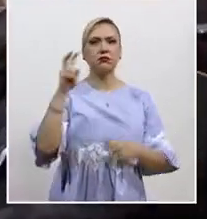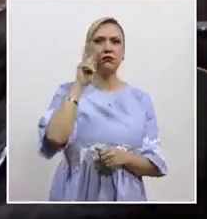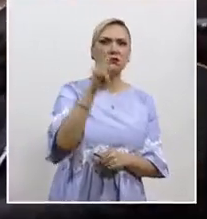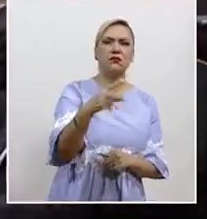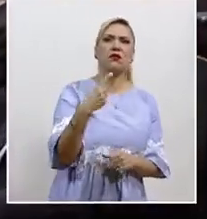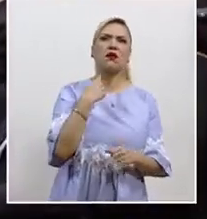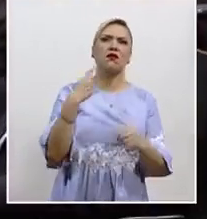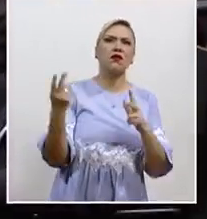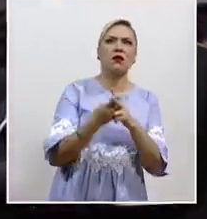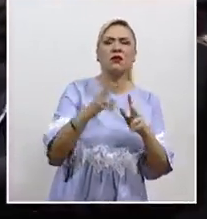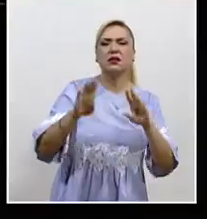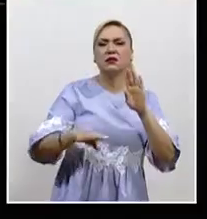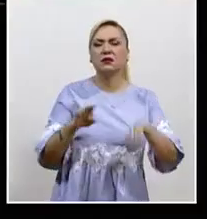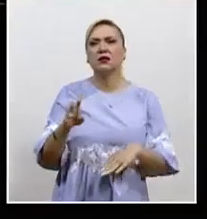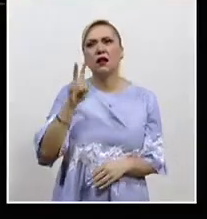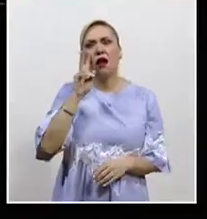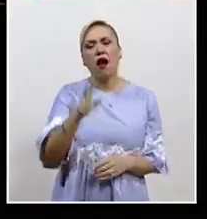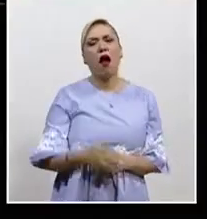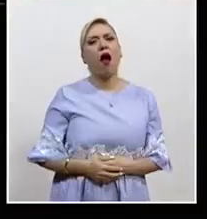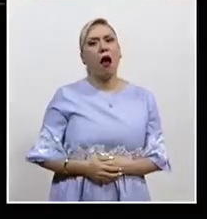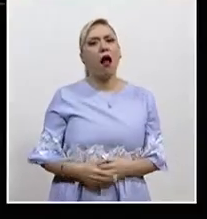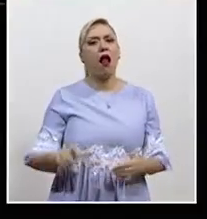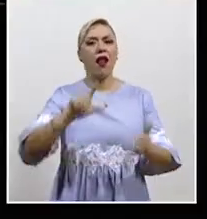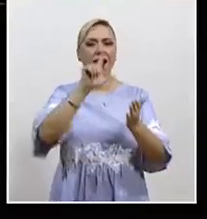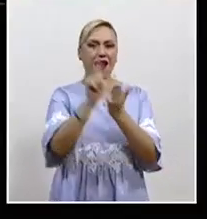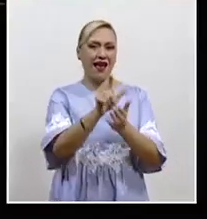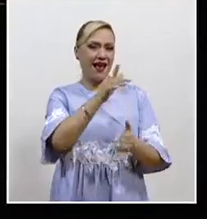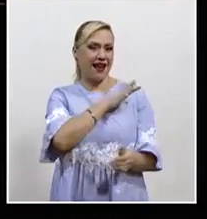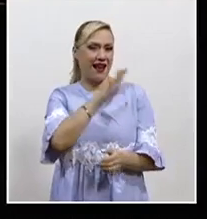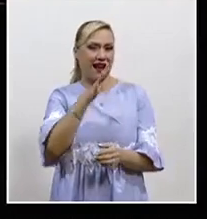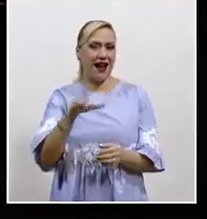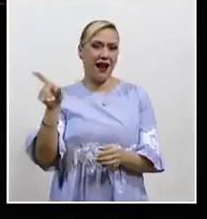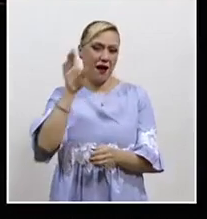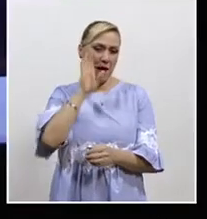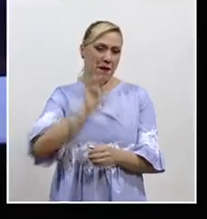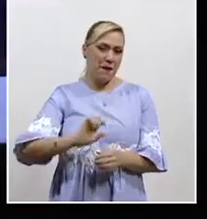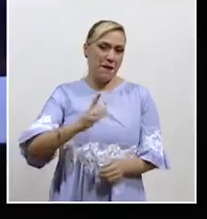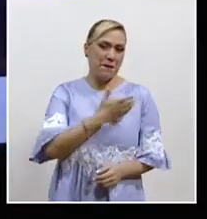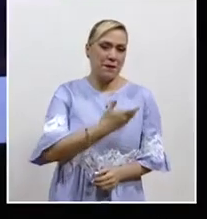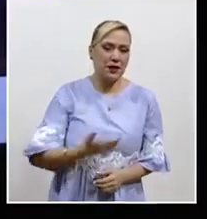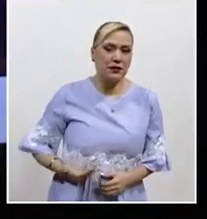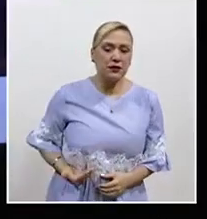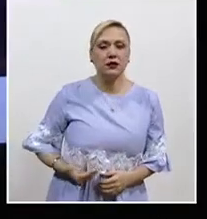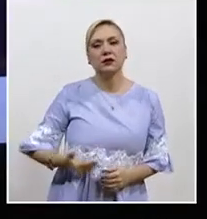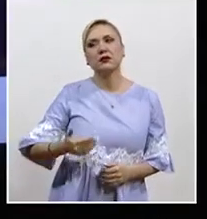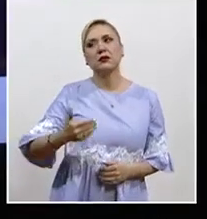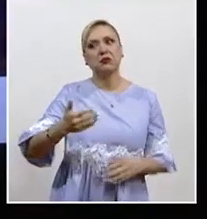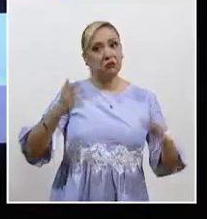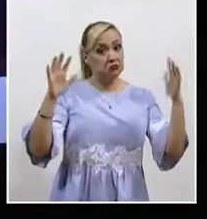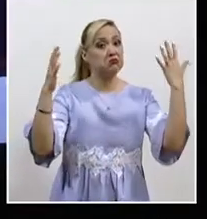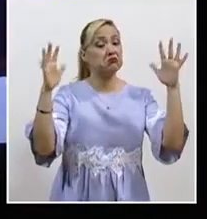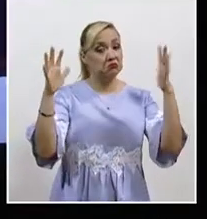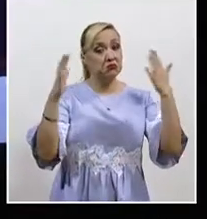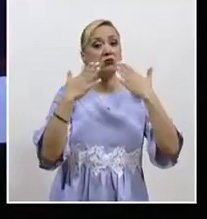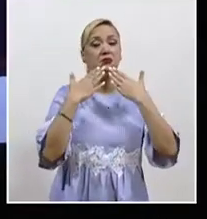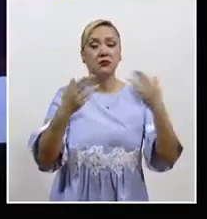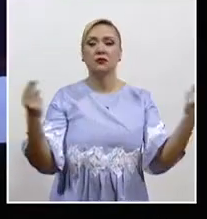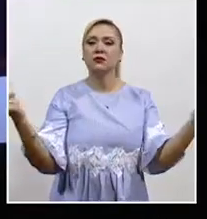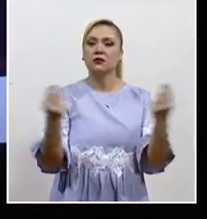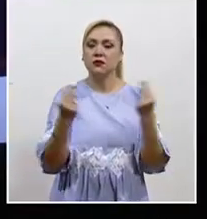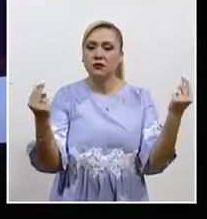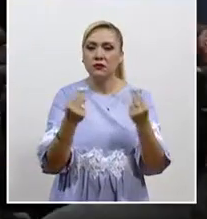feminicidios celebra aunque el proyecto de la ley general del ministro presidente arturo saldívar ponga énfasis en la necesidad de alcanzar